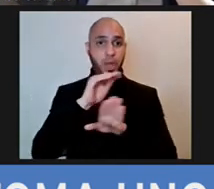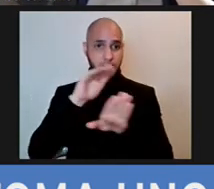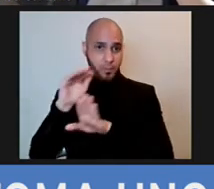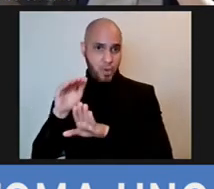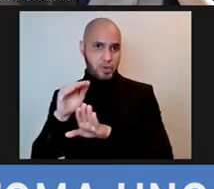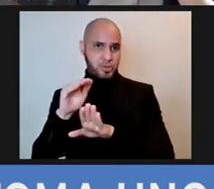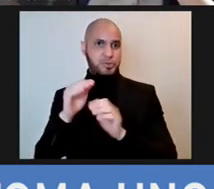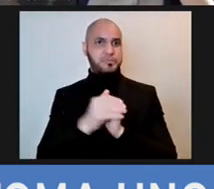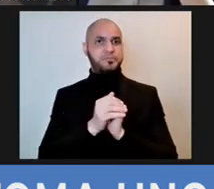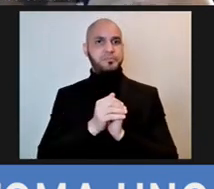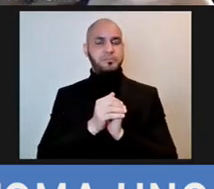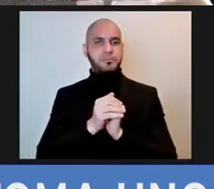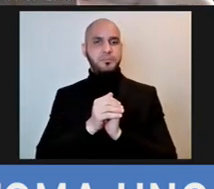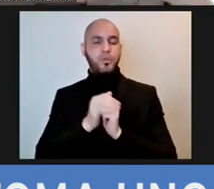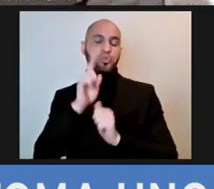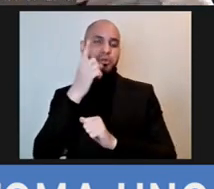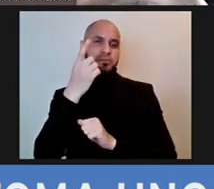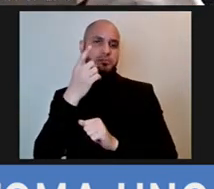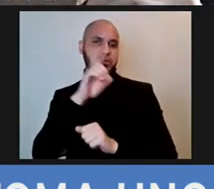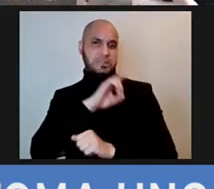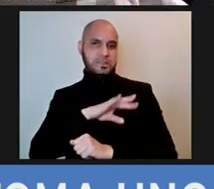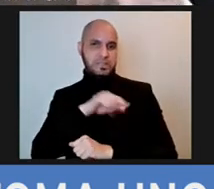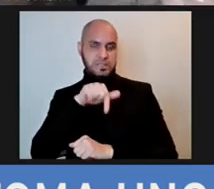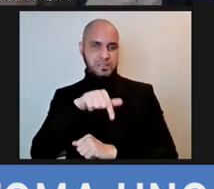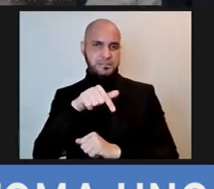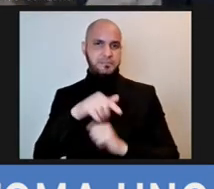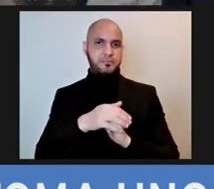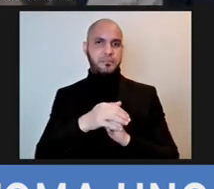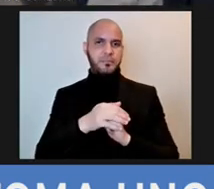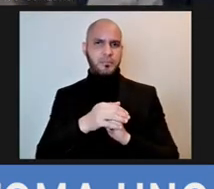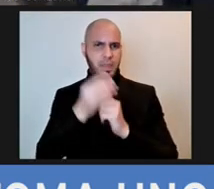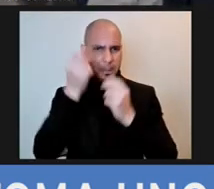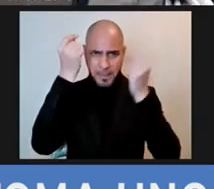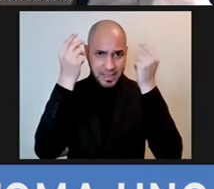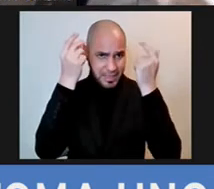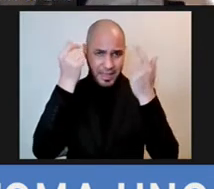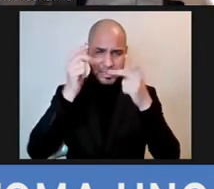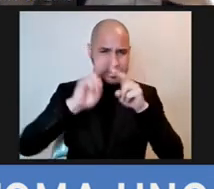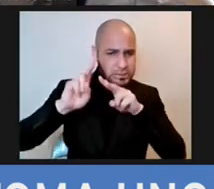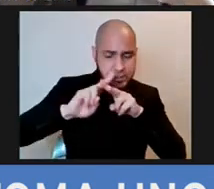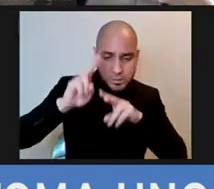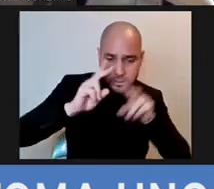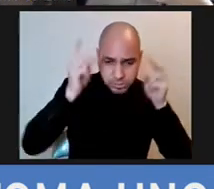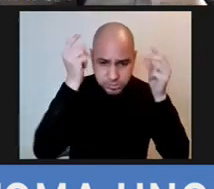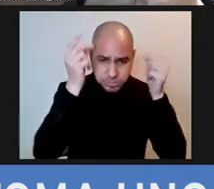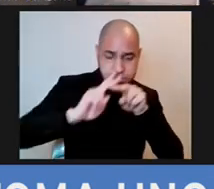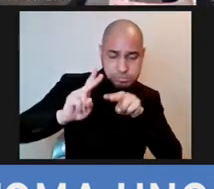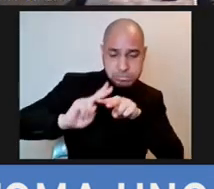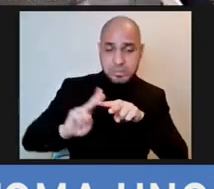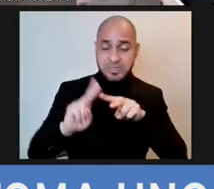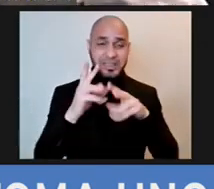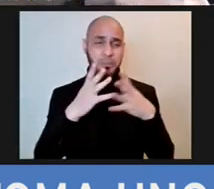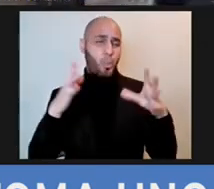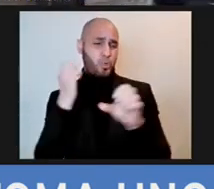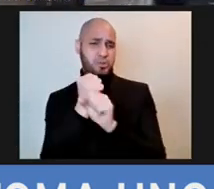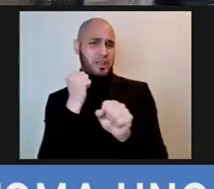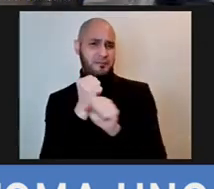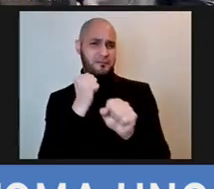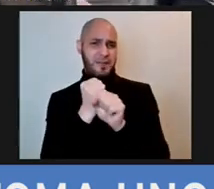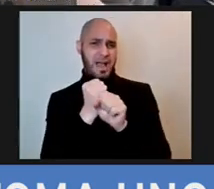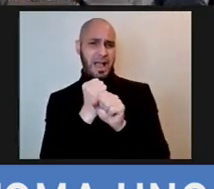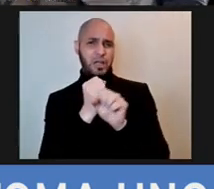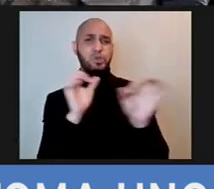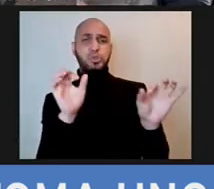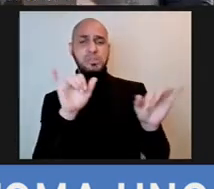Aldrich, uno de los que estaba en Chile, iba e inventaba el instrumento, lo desarrollaba. Entonces había mucho trabajo también temprano